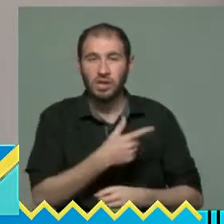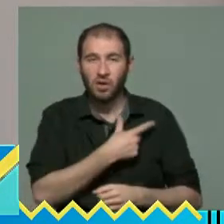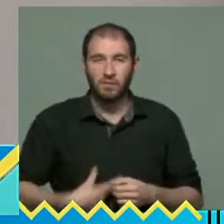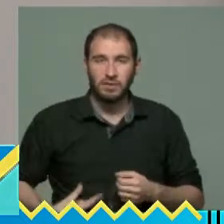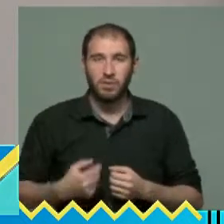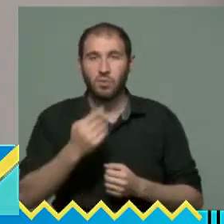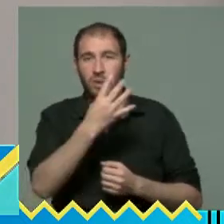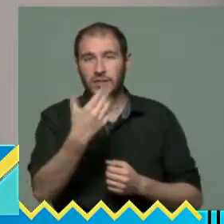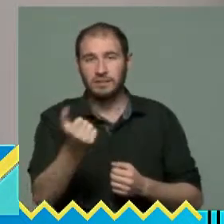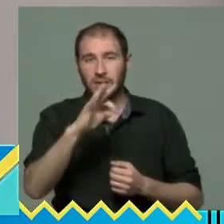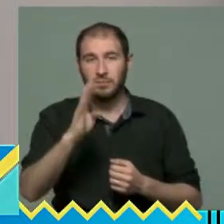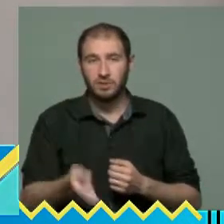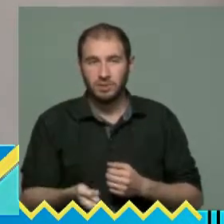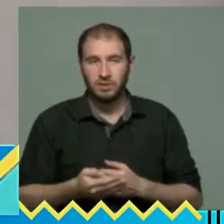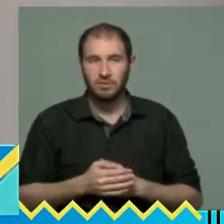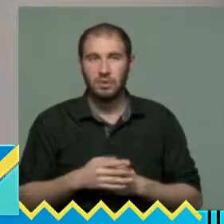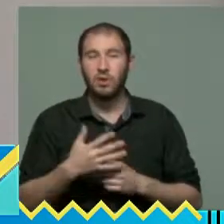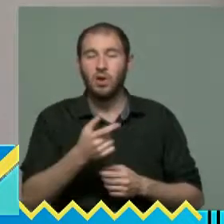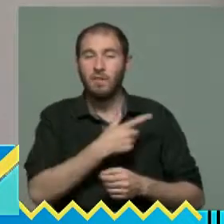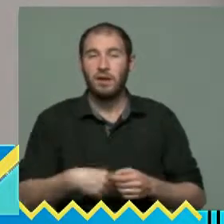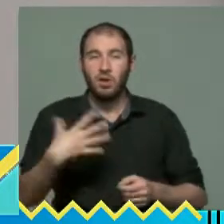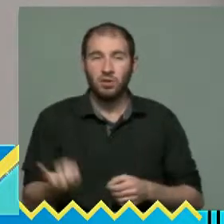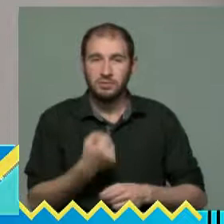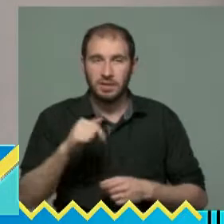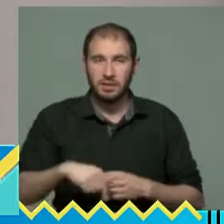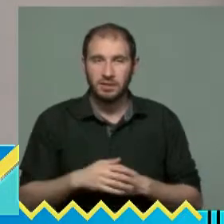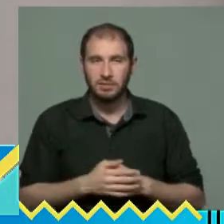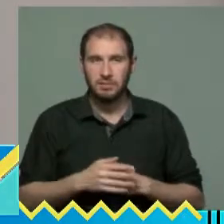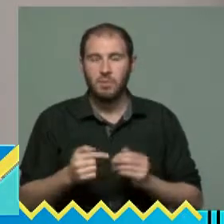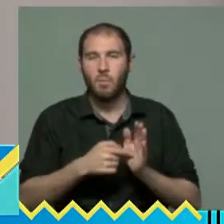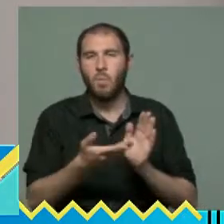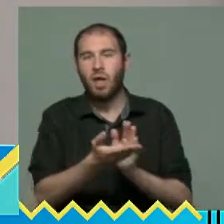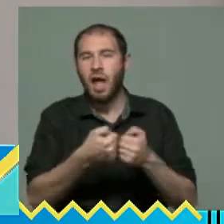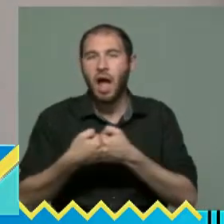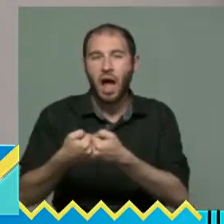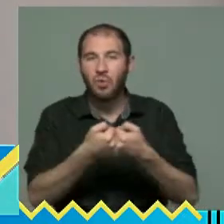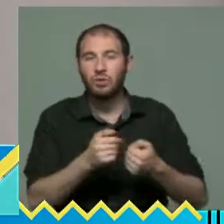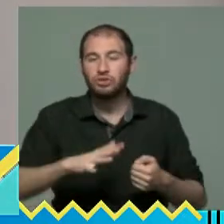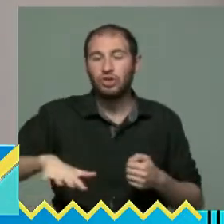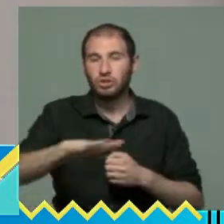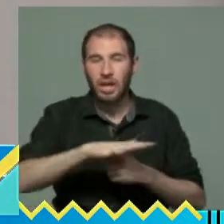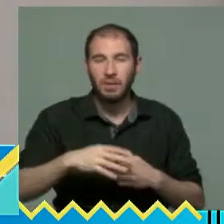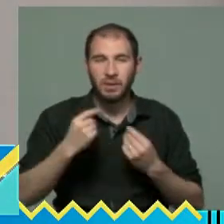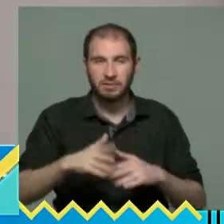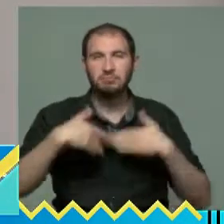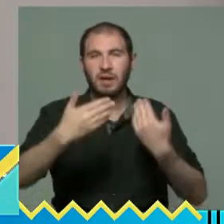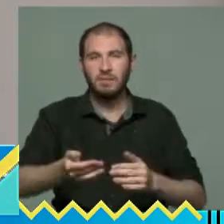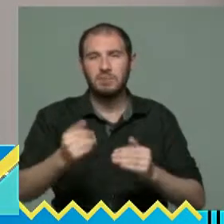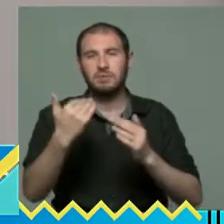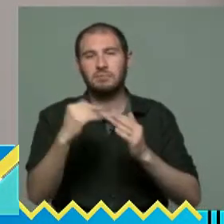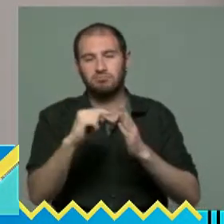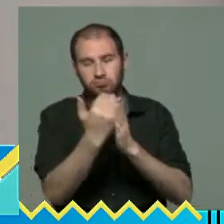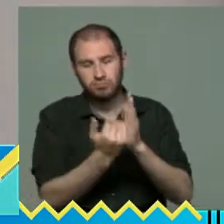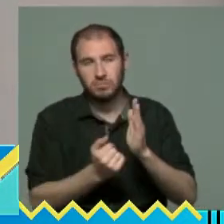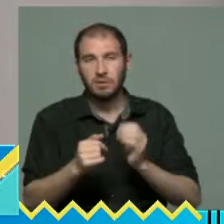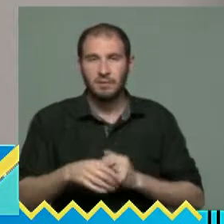el 46% que logró el gobierno en estas elecciones no se expresa en consenso social para llevar adelante determinados